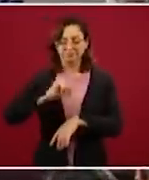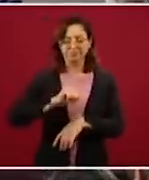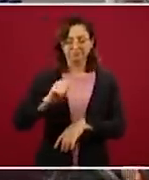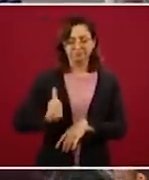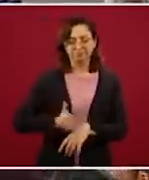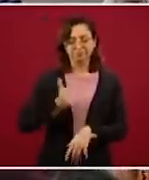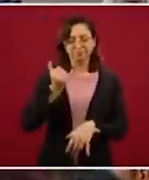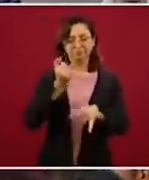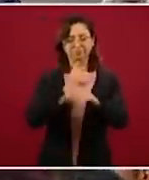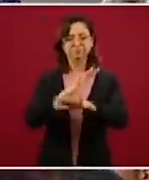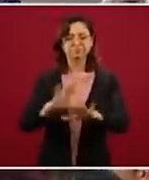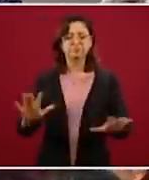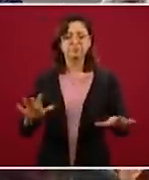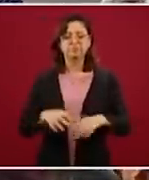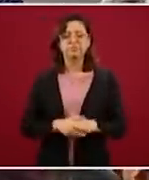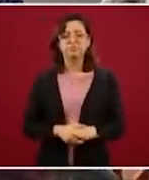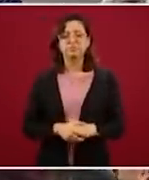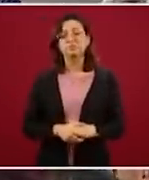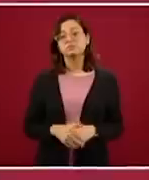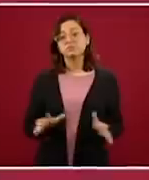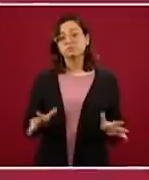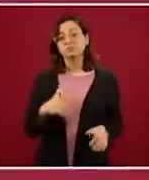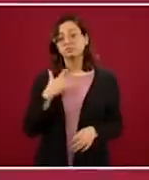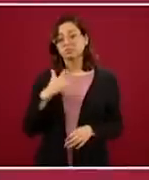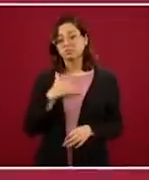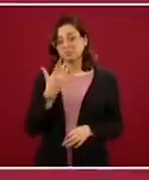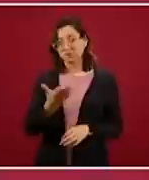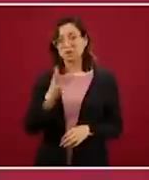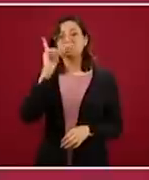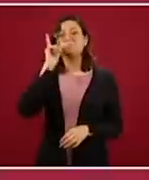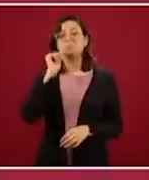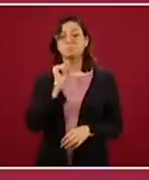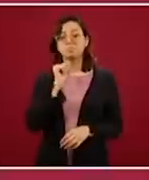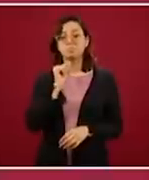Entonces, si les parece, mañana